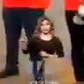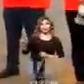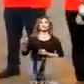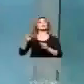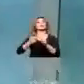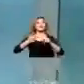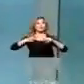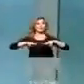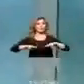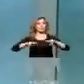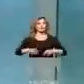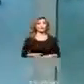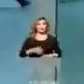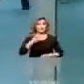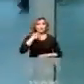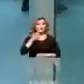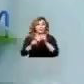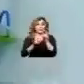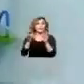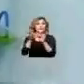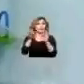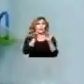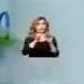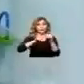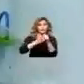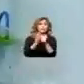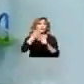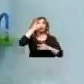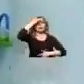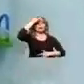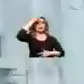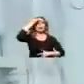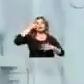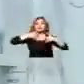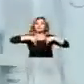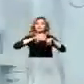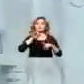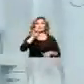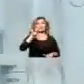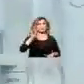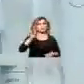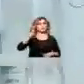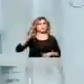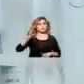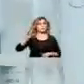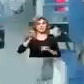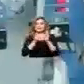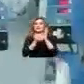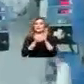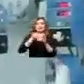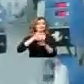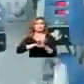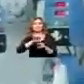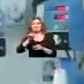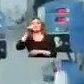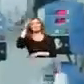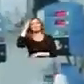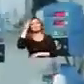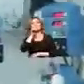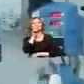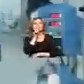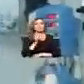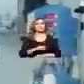estuvo presente. Aseguró que el número de contactos con el primer caso de la enfermedad se mantiene en 177 identificados. Dijo